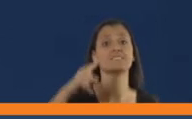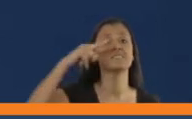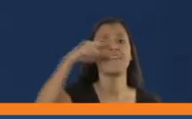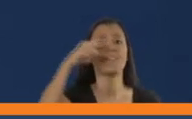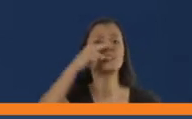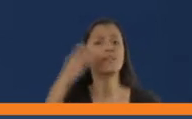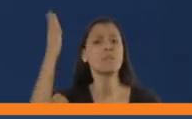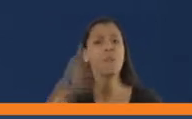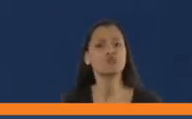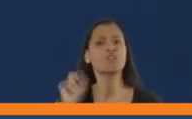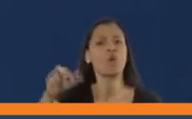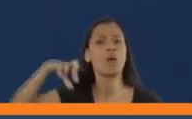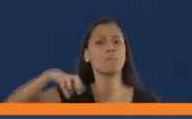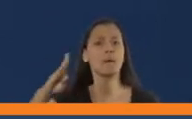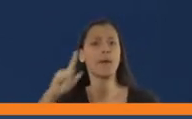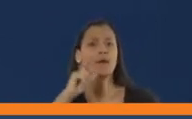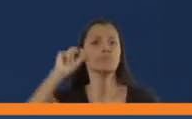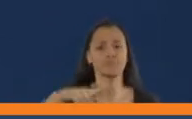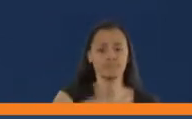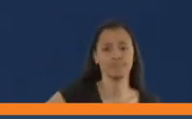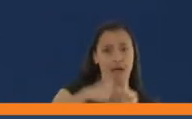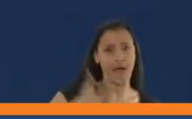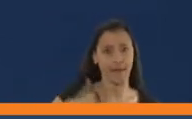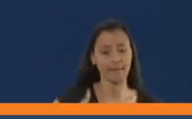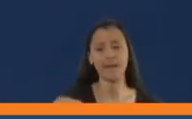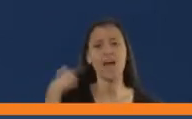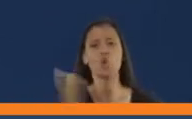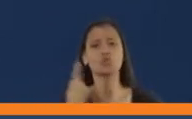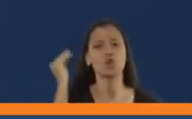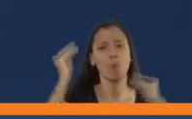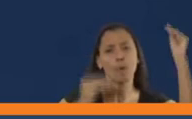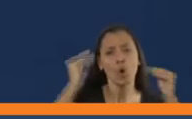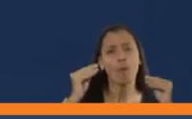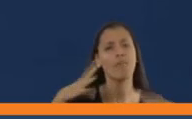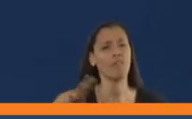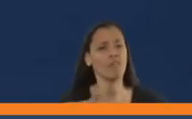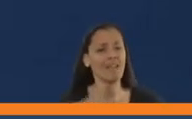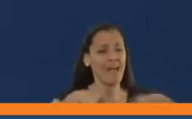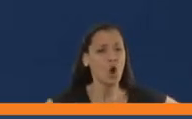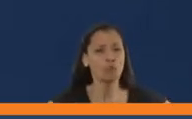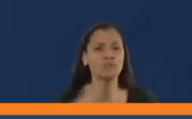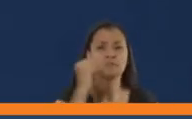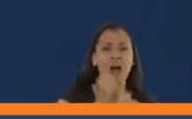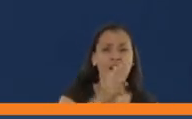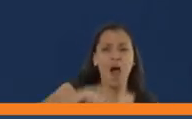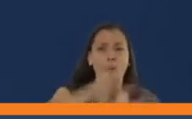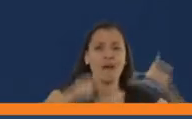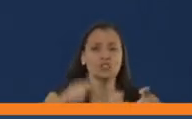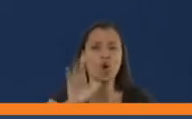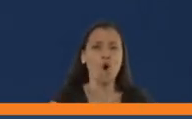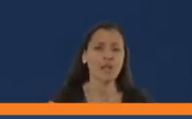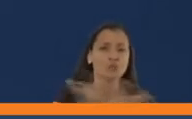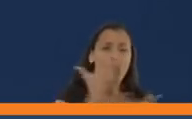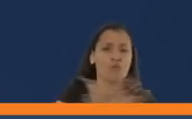por ciento del producto bruto regional nos preocupa la informalidad laboral que hoy supera el